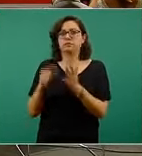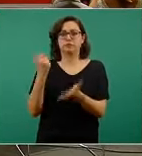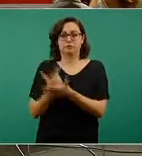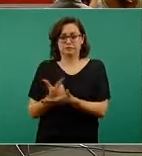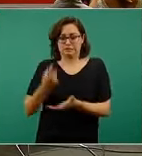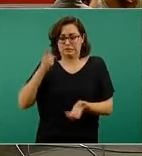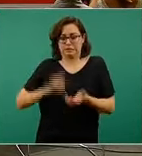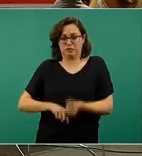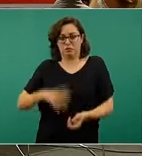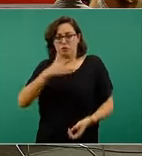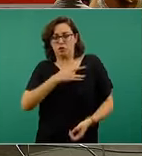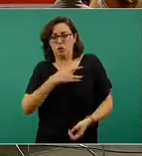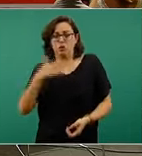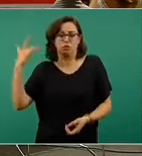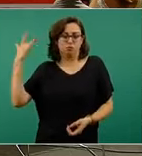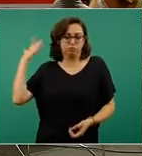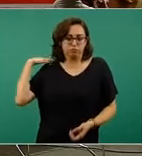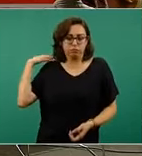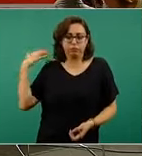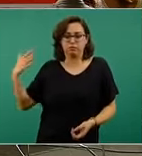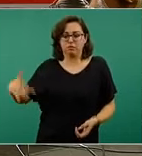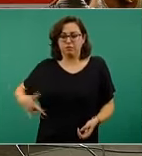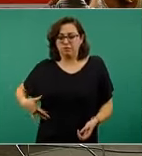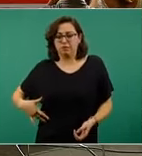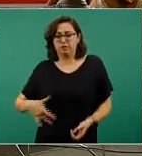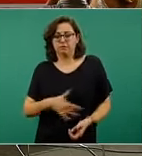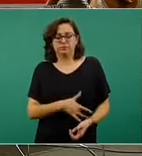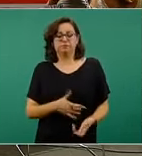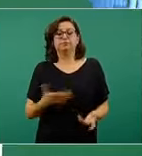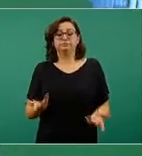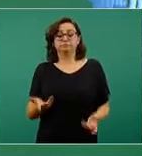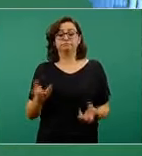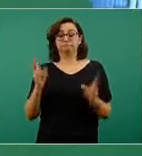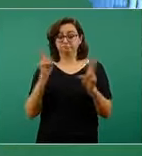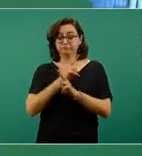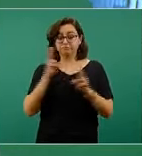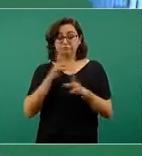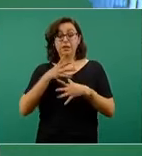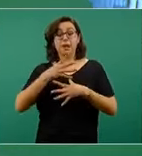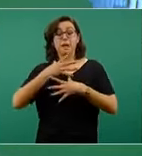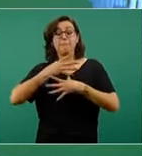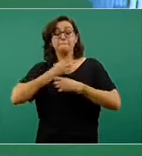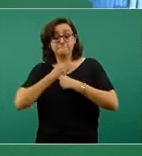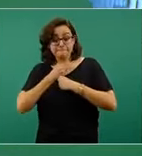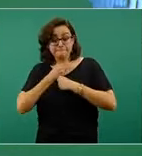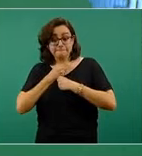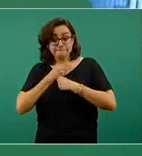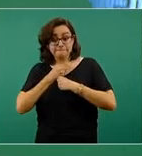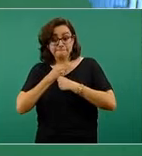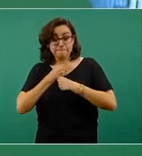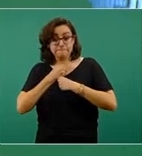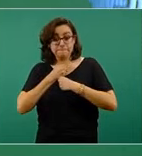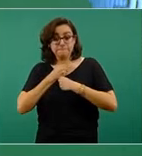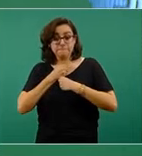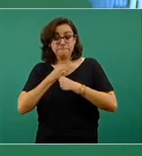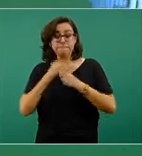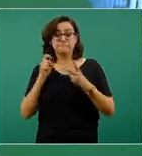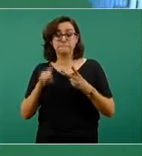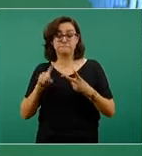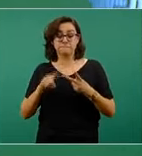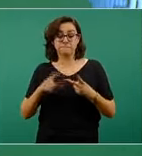cuyo funcionamiento requiere ser continuo, particularmente la vía respiratoria y el